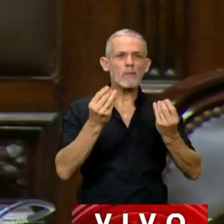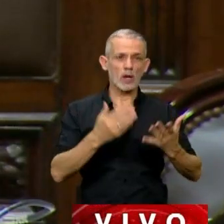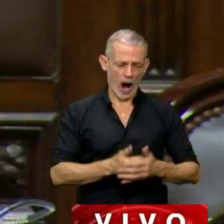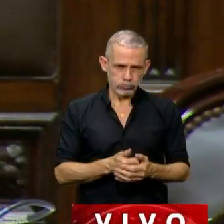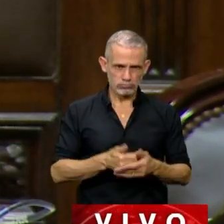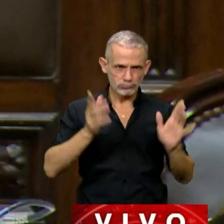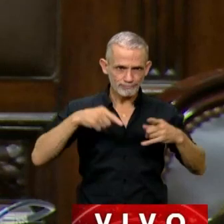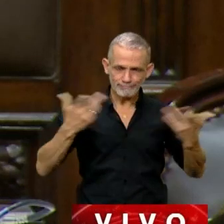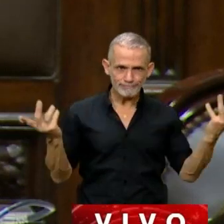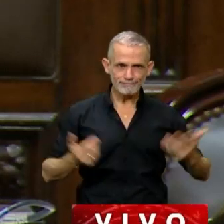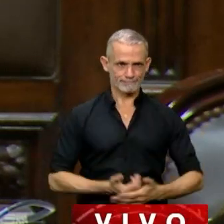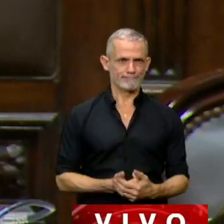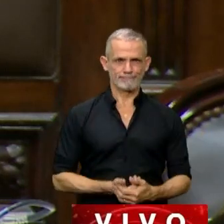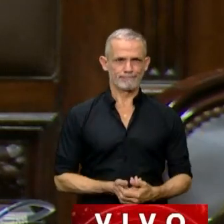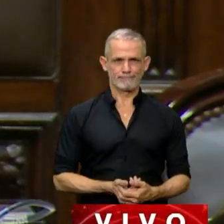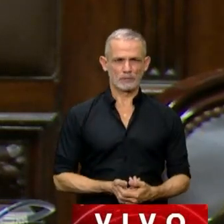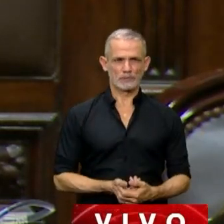tampoco.